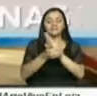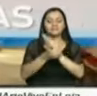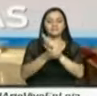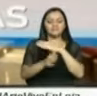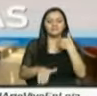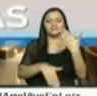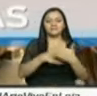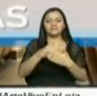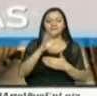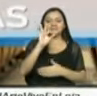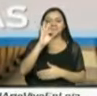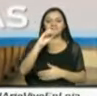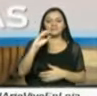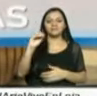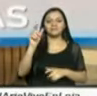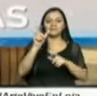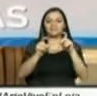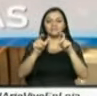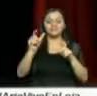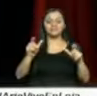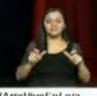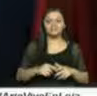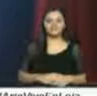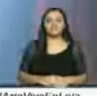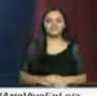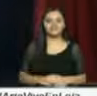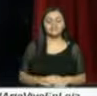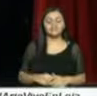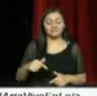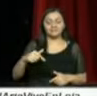capacidad para 900 personas.